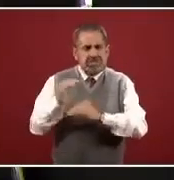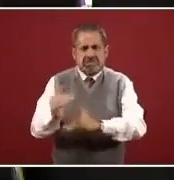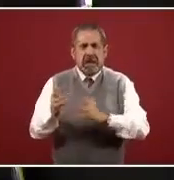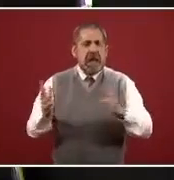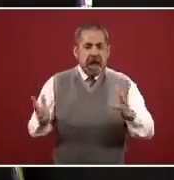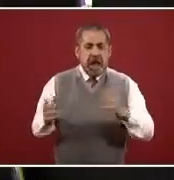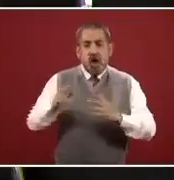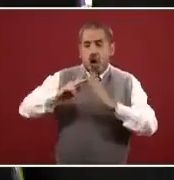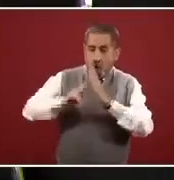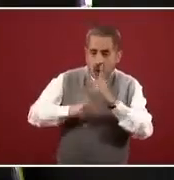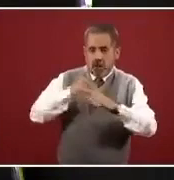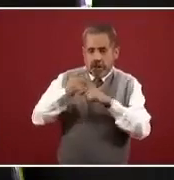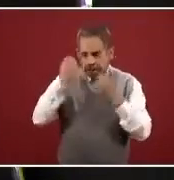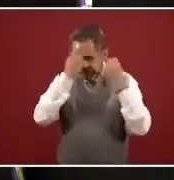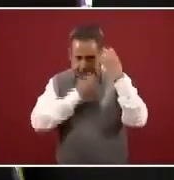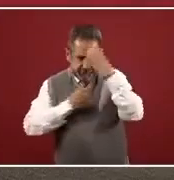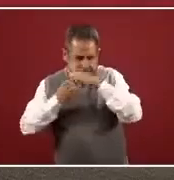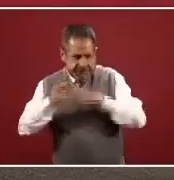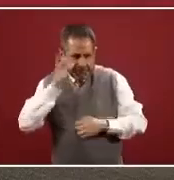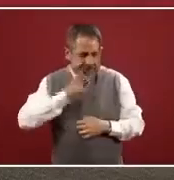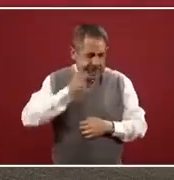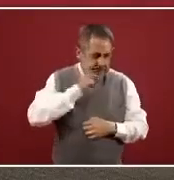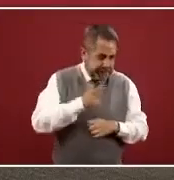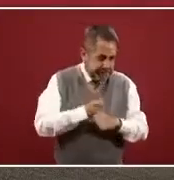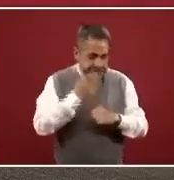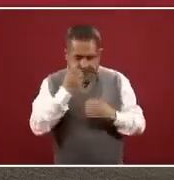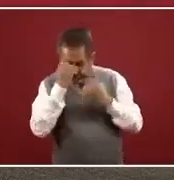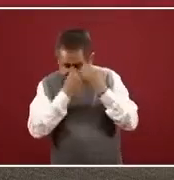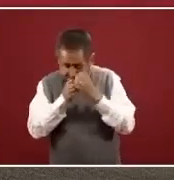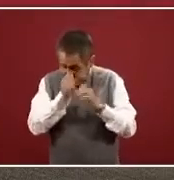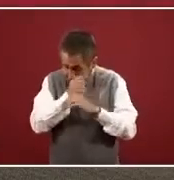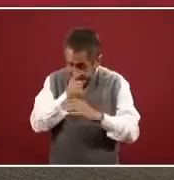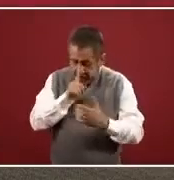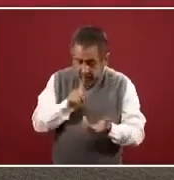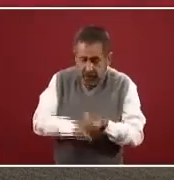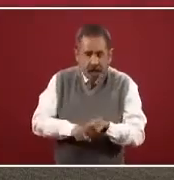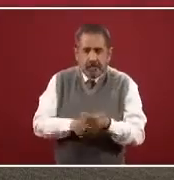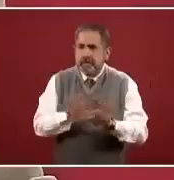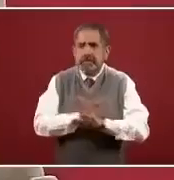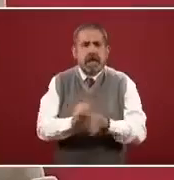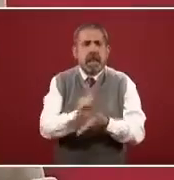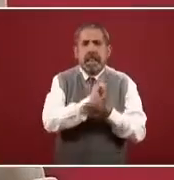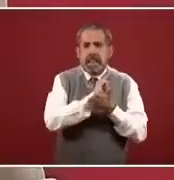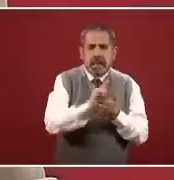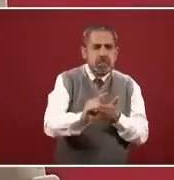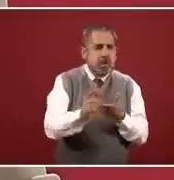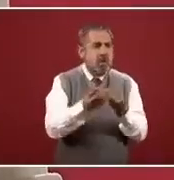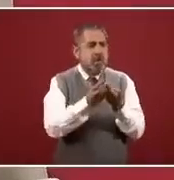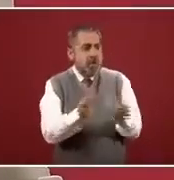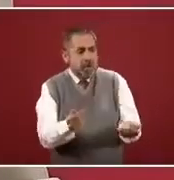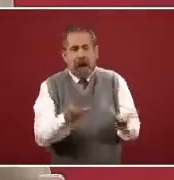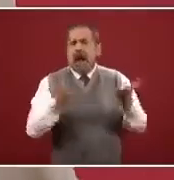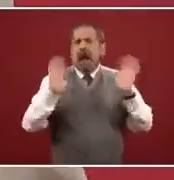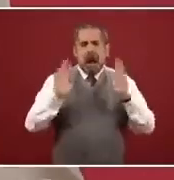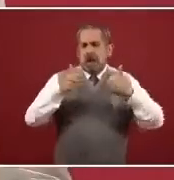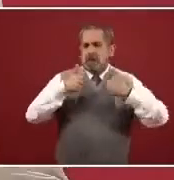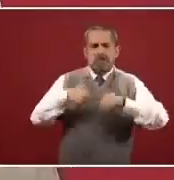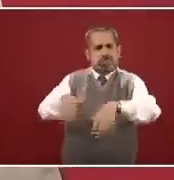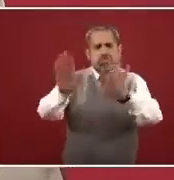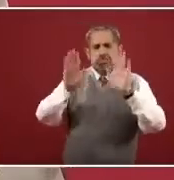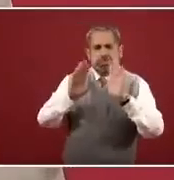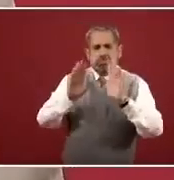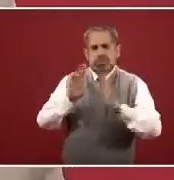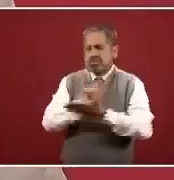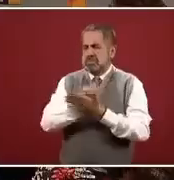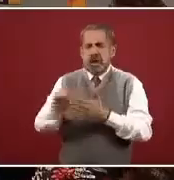toman estas pruebas al final y van acompañadas de la ausencia de signos y síntomas de enfermedad, entonces la persona se puede